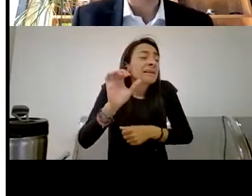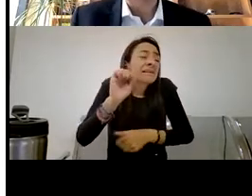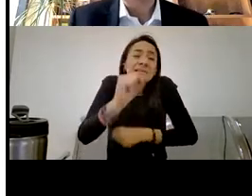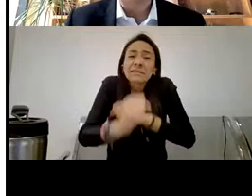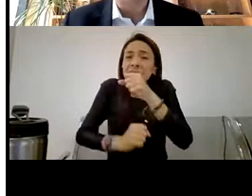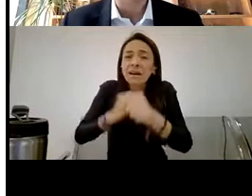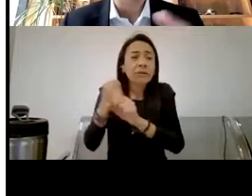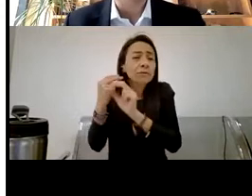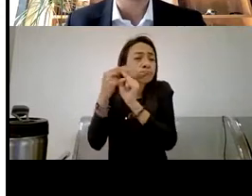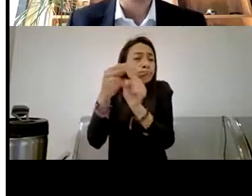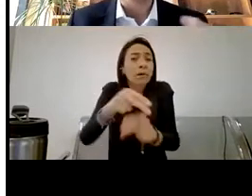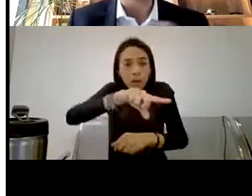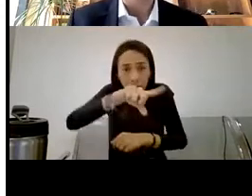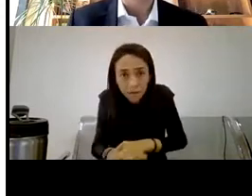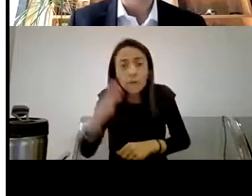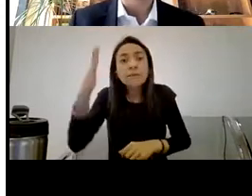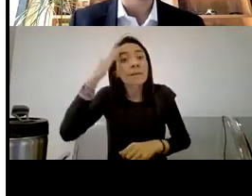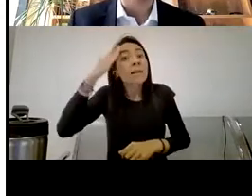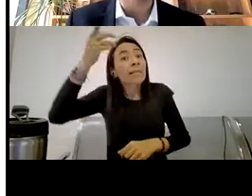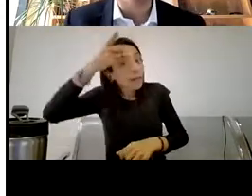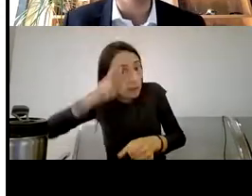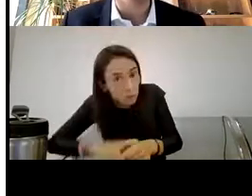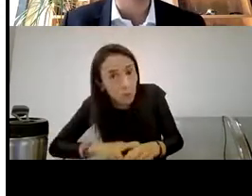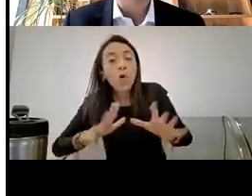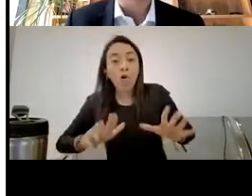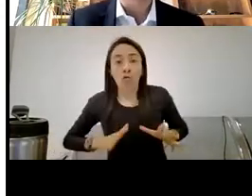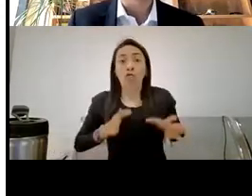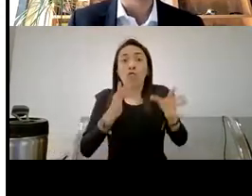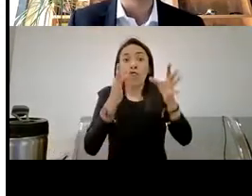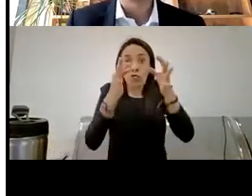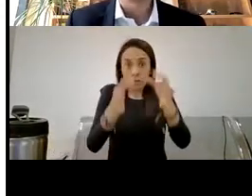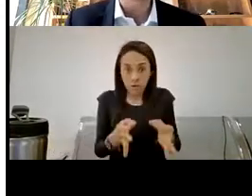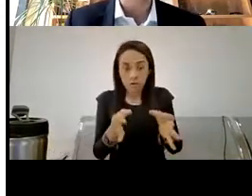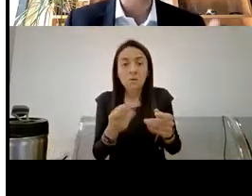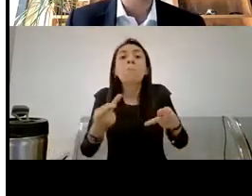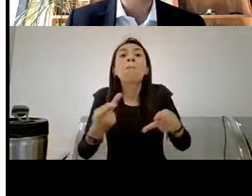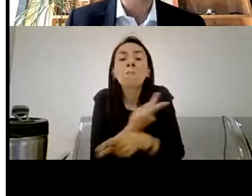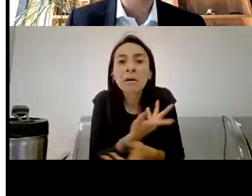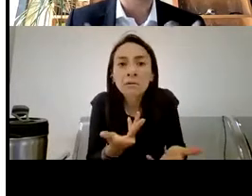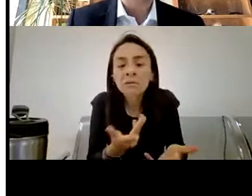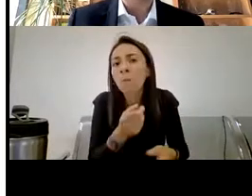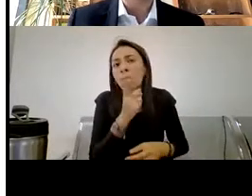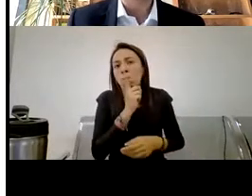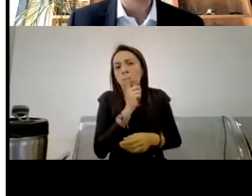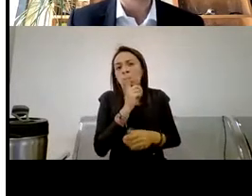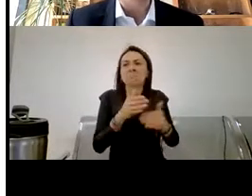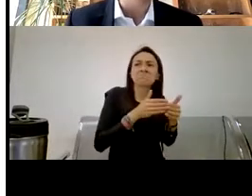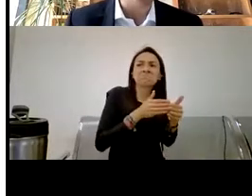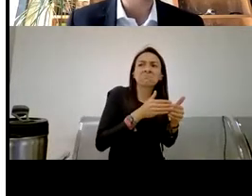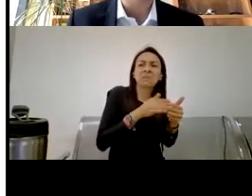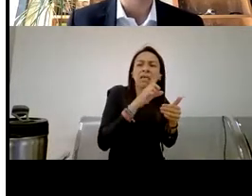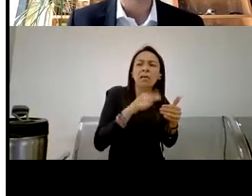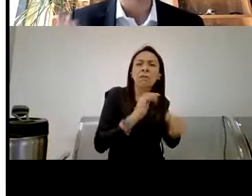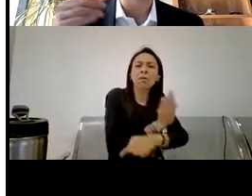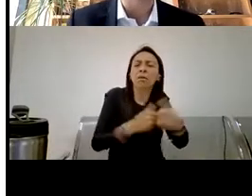el director o el fundador ahí siguió siempre, se abrió poco la organización y la posibilidad de sustentabilidad y de